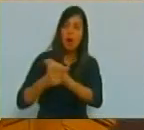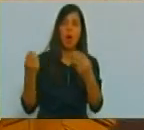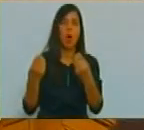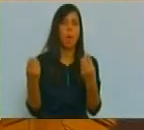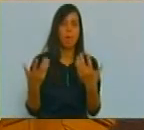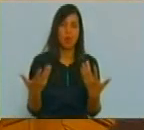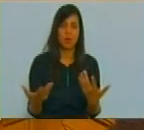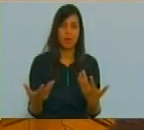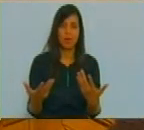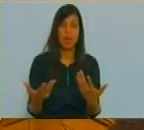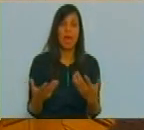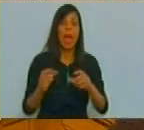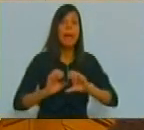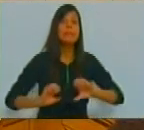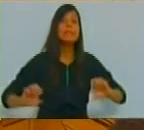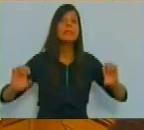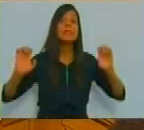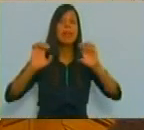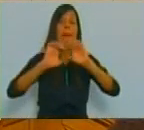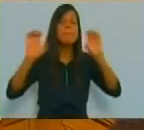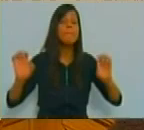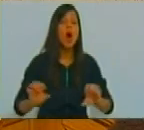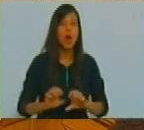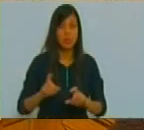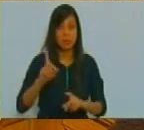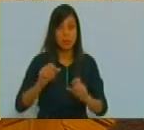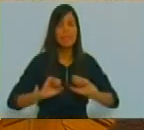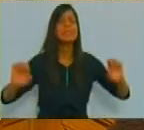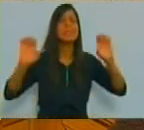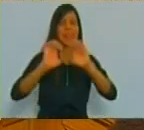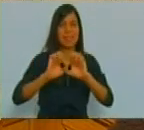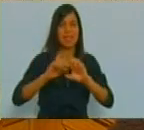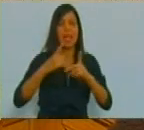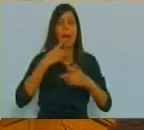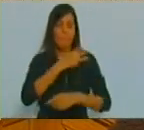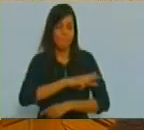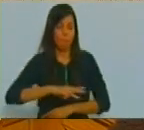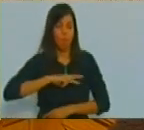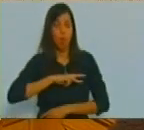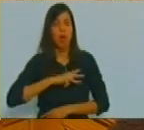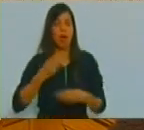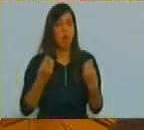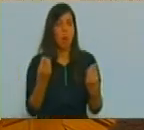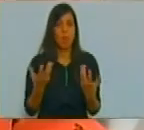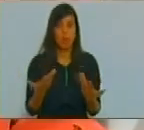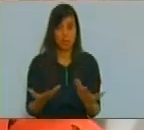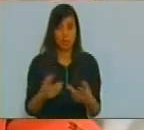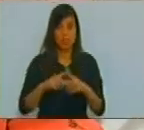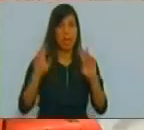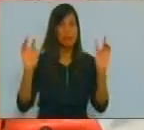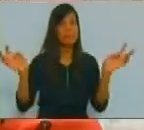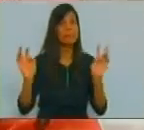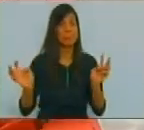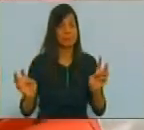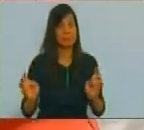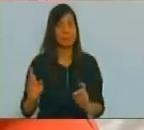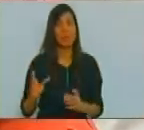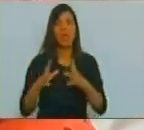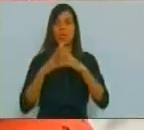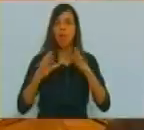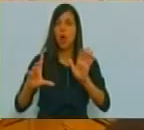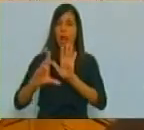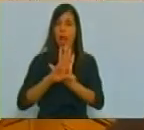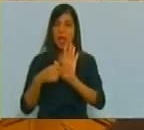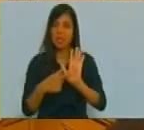de la ética y la moral por lo tanto si bien es cierto importante que todas las leyes